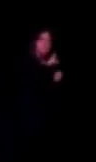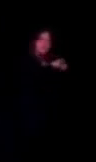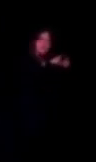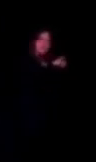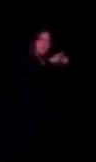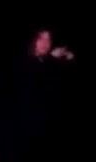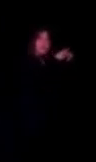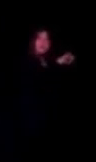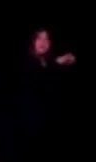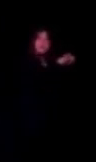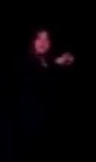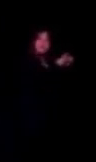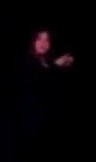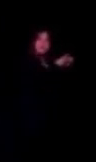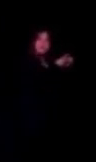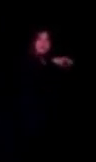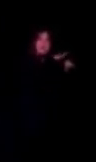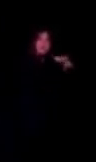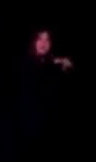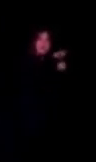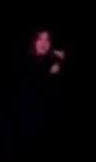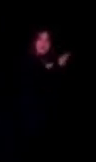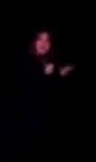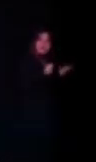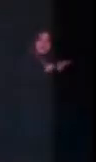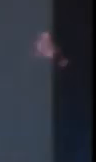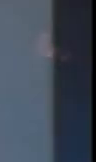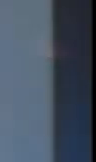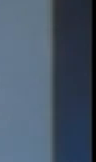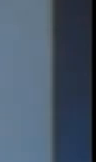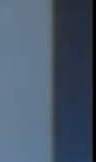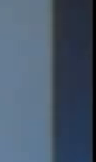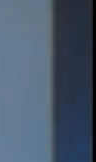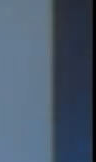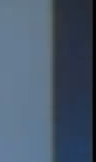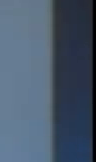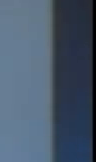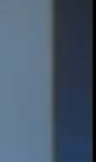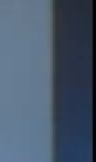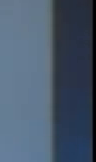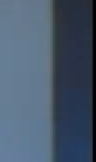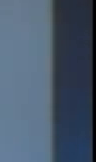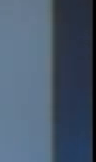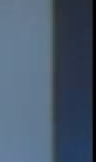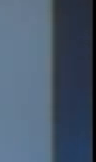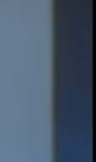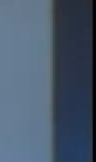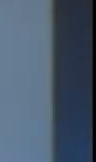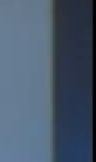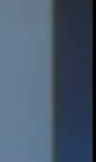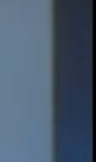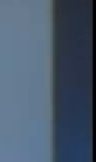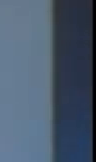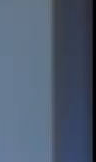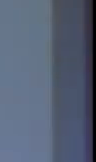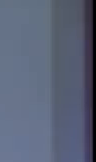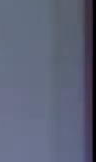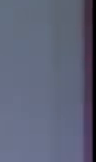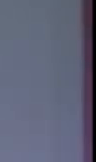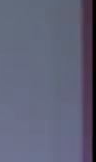una herramienta para lograr aquellas metas sociales que se estiman importantes en un periodo particular, pero casi